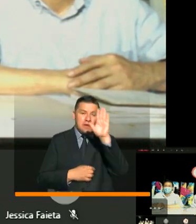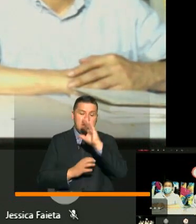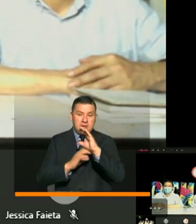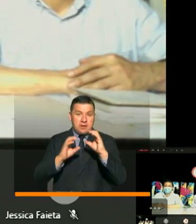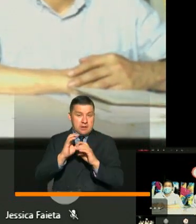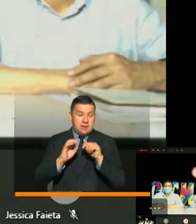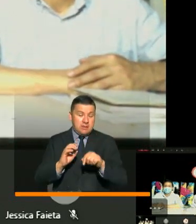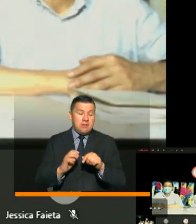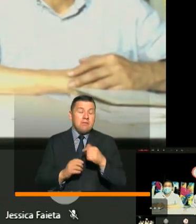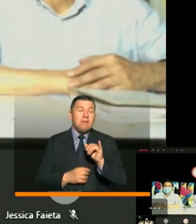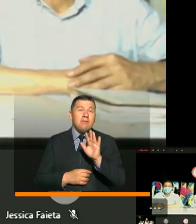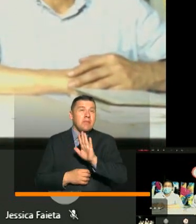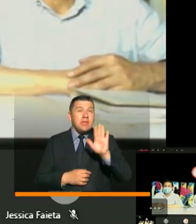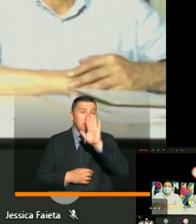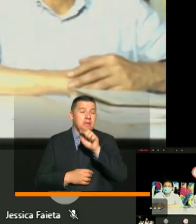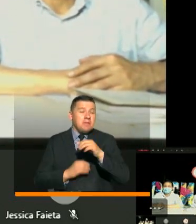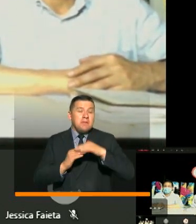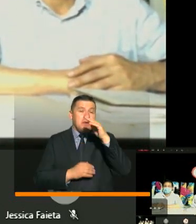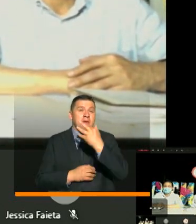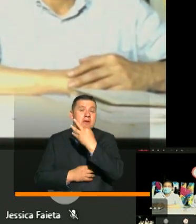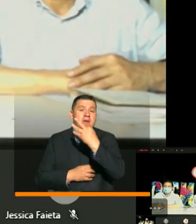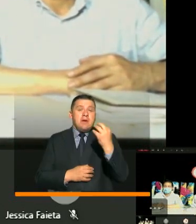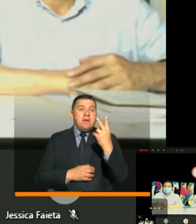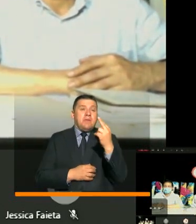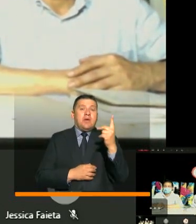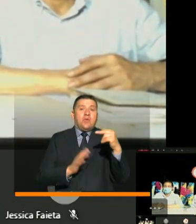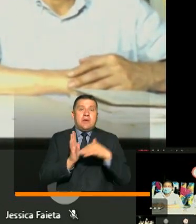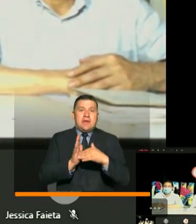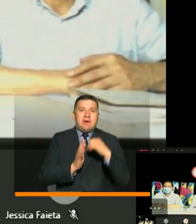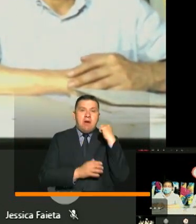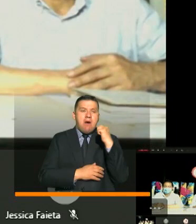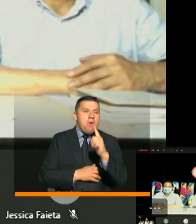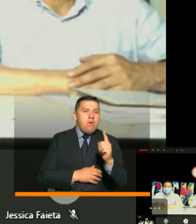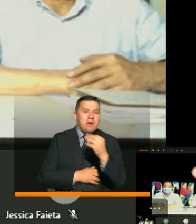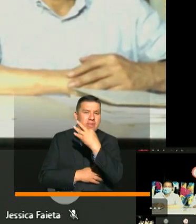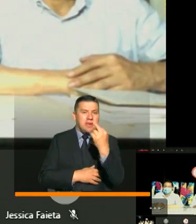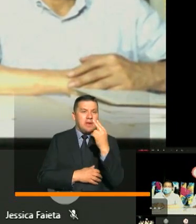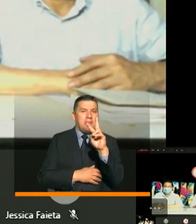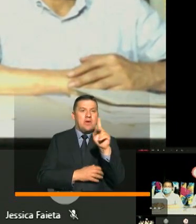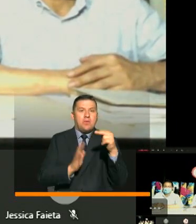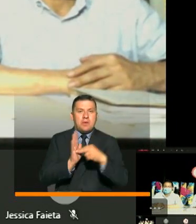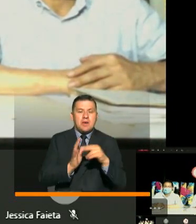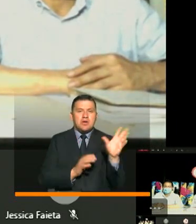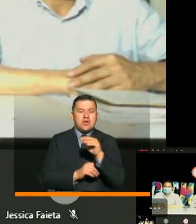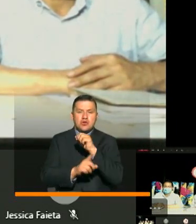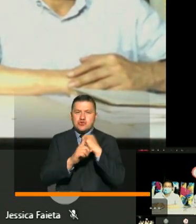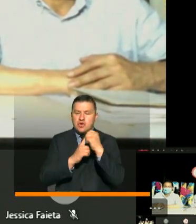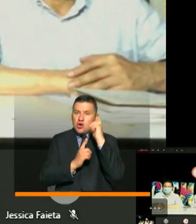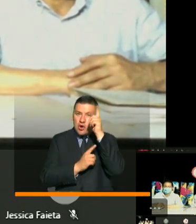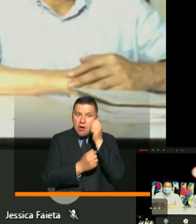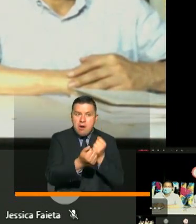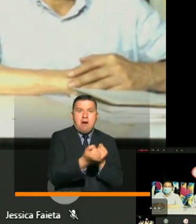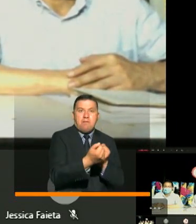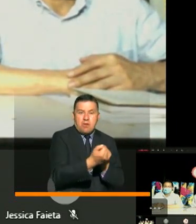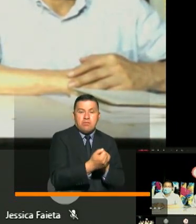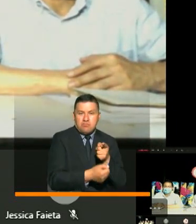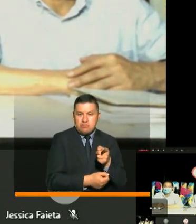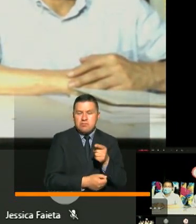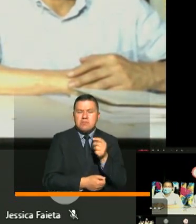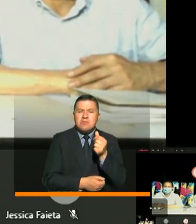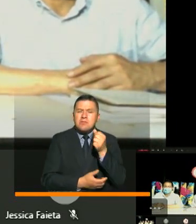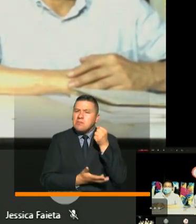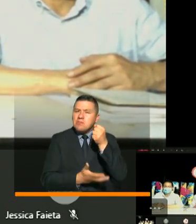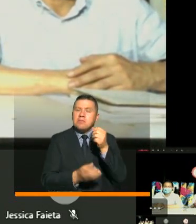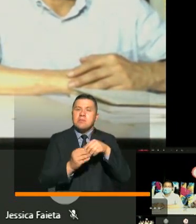del Cauca tenemos más de 321.000 beneficiados de todos los programas sociales del Gobierno Nacional que ascienden a